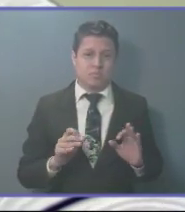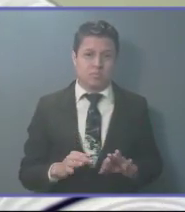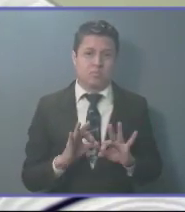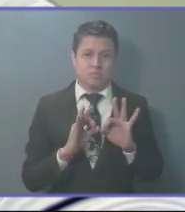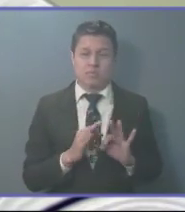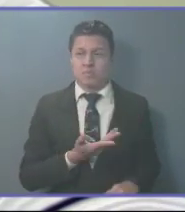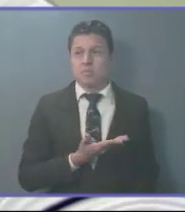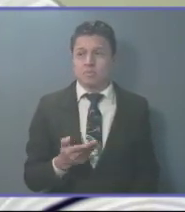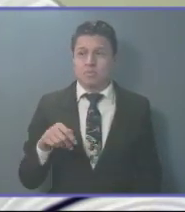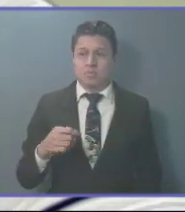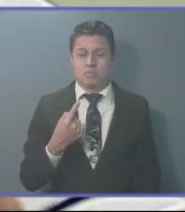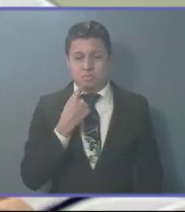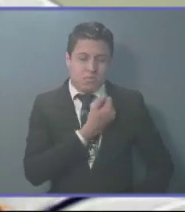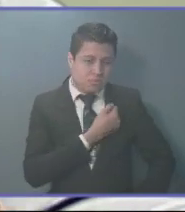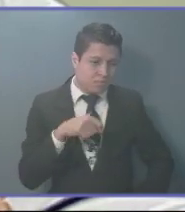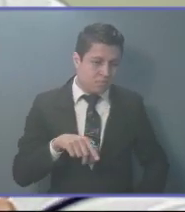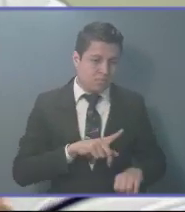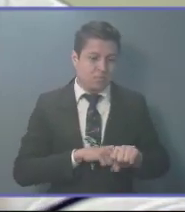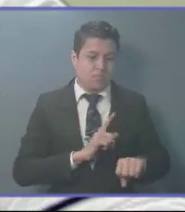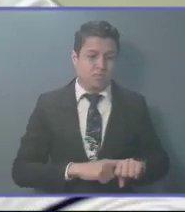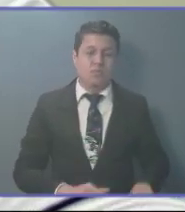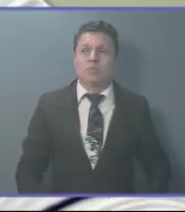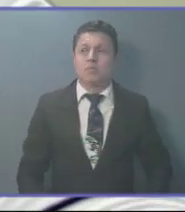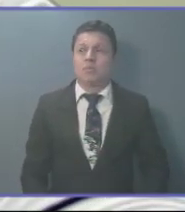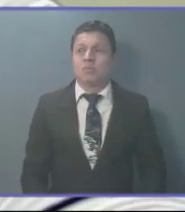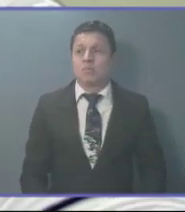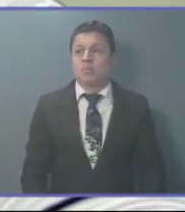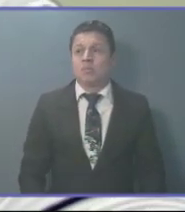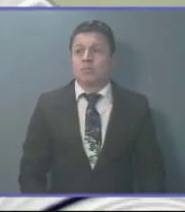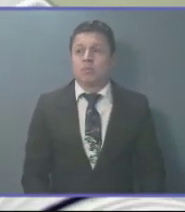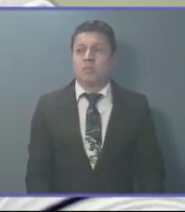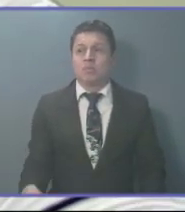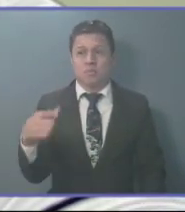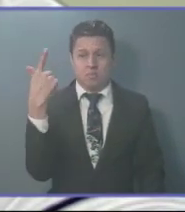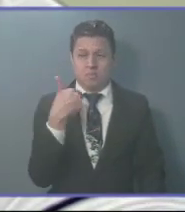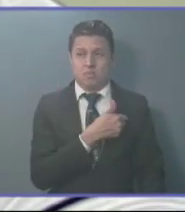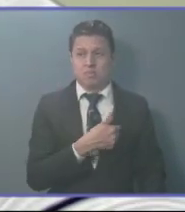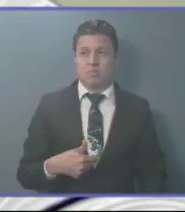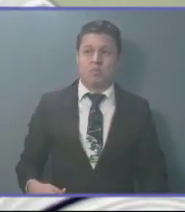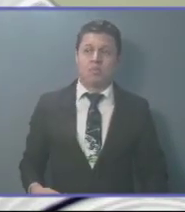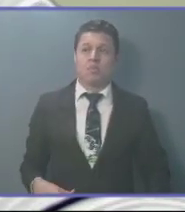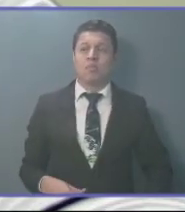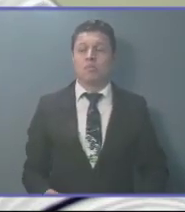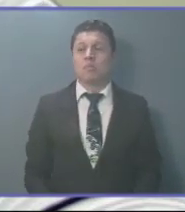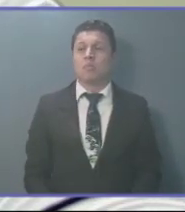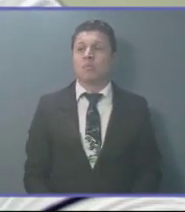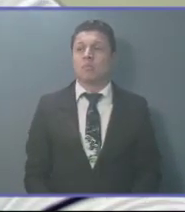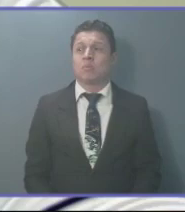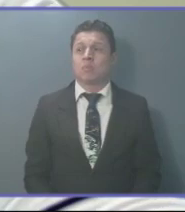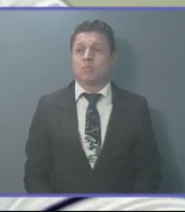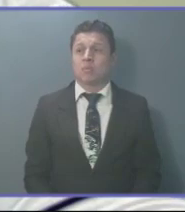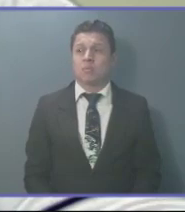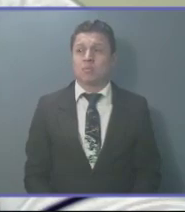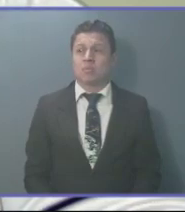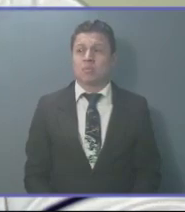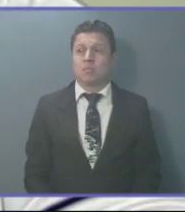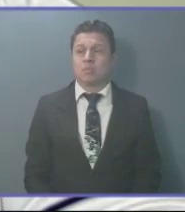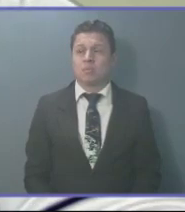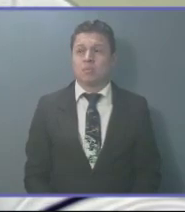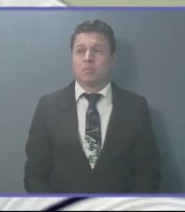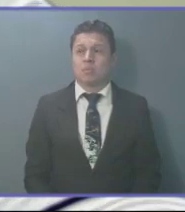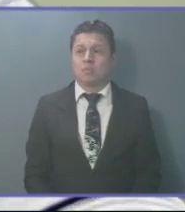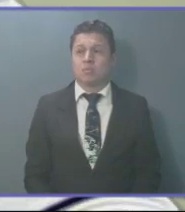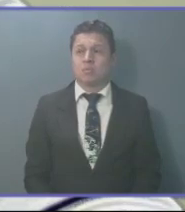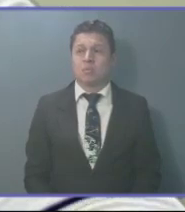las cosas que están sucediendo. Dice el señor presidente que dentro de los temas por